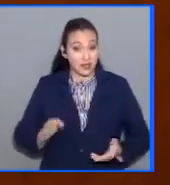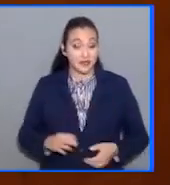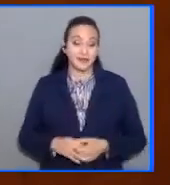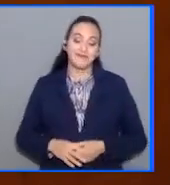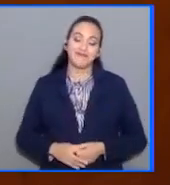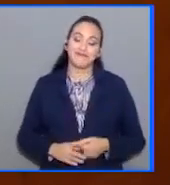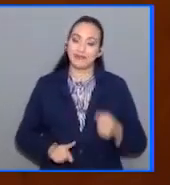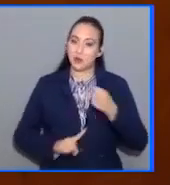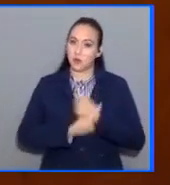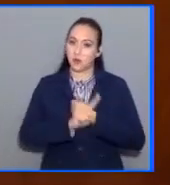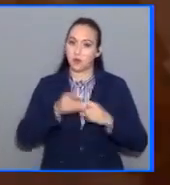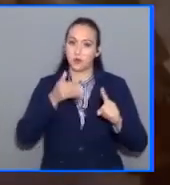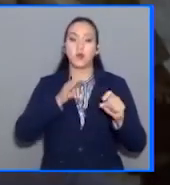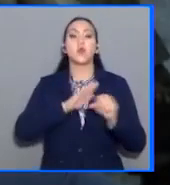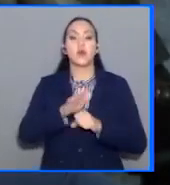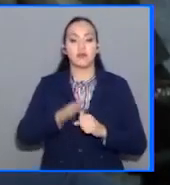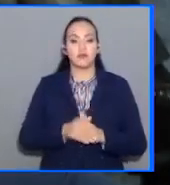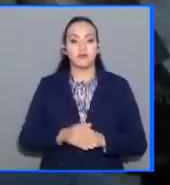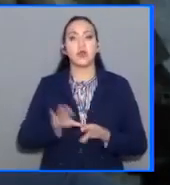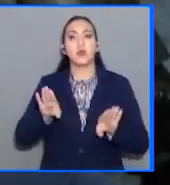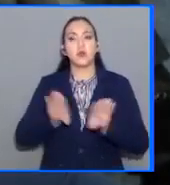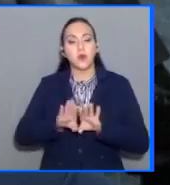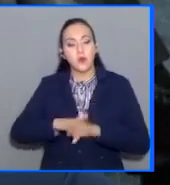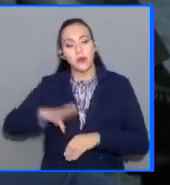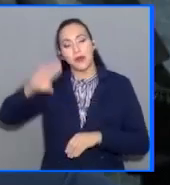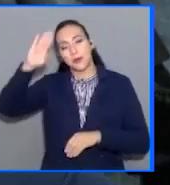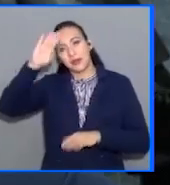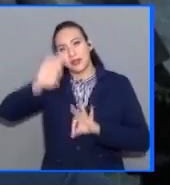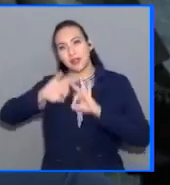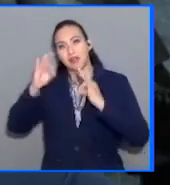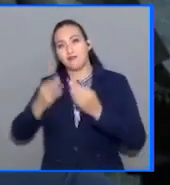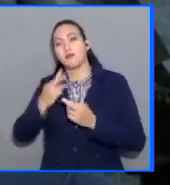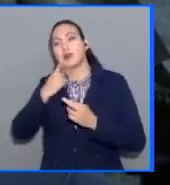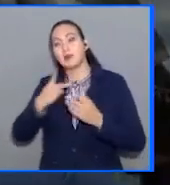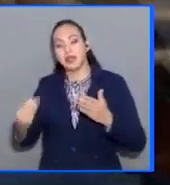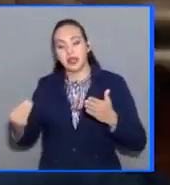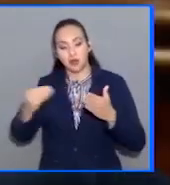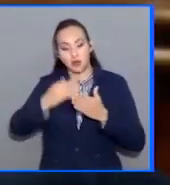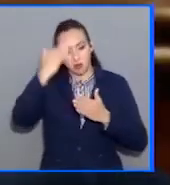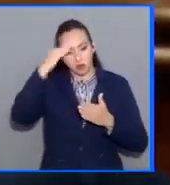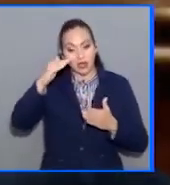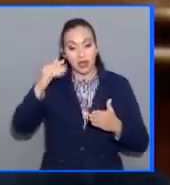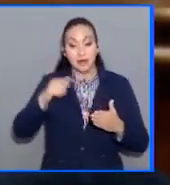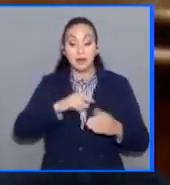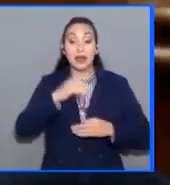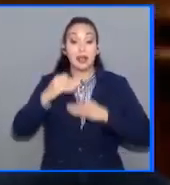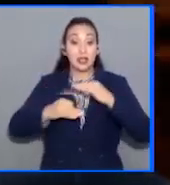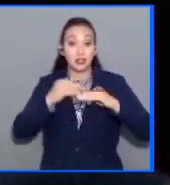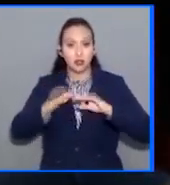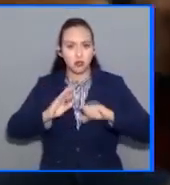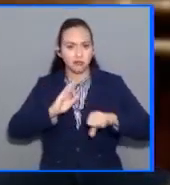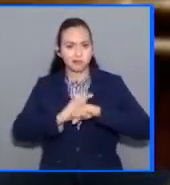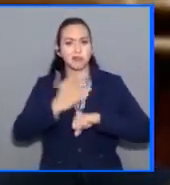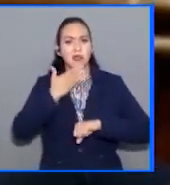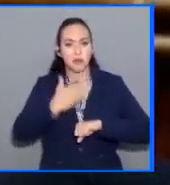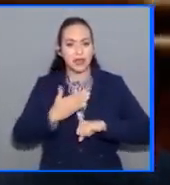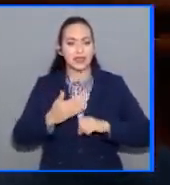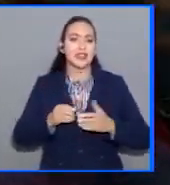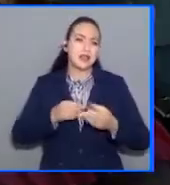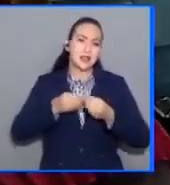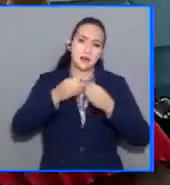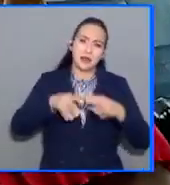los mecanismos interpretativos para que las medidas cautelares no pierdan su eficacia y con ello la protección de los derechos